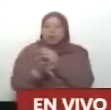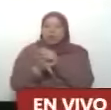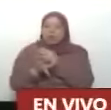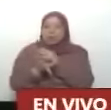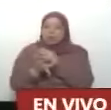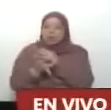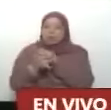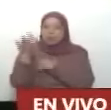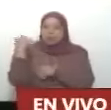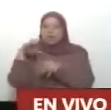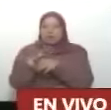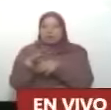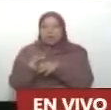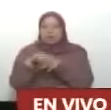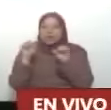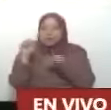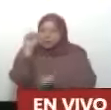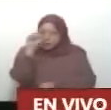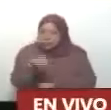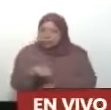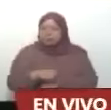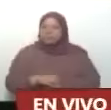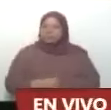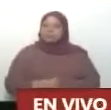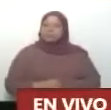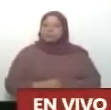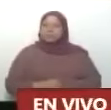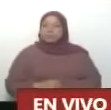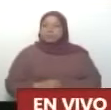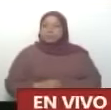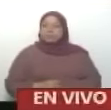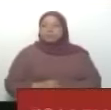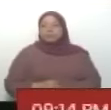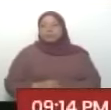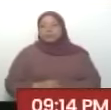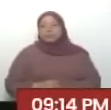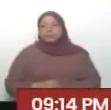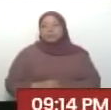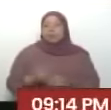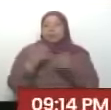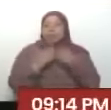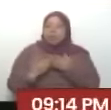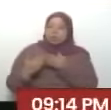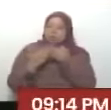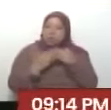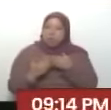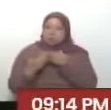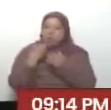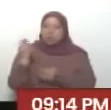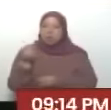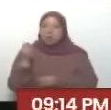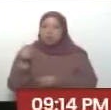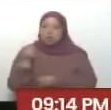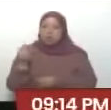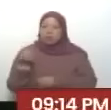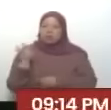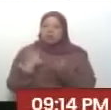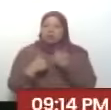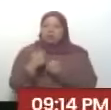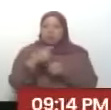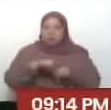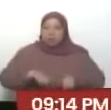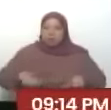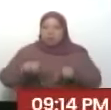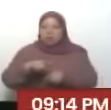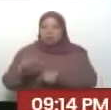fue el miércoles pasado. Así mismo es, presidente. Y ahí fue donde los estudiantes, los chamos y las chamas de los